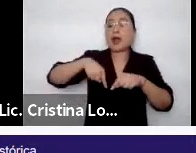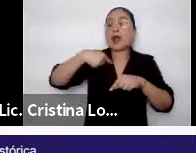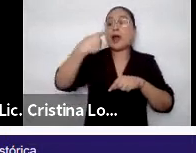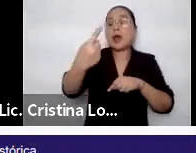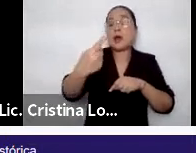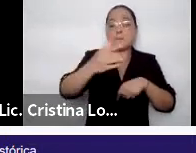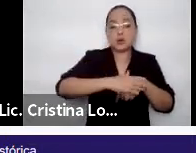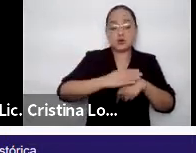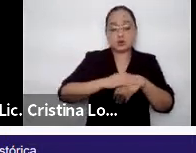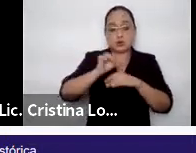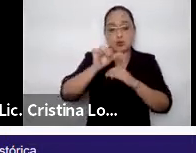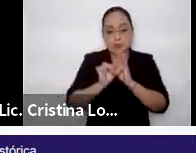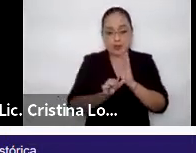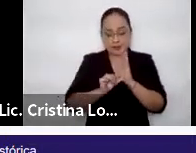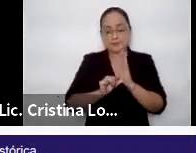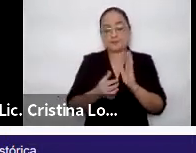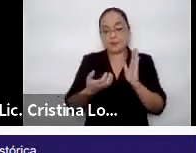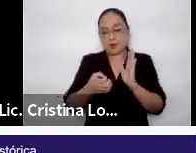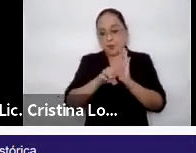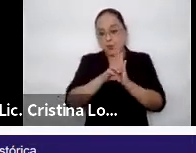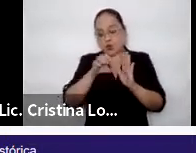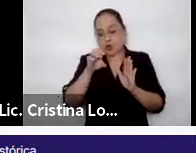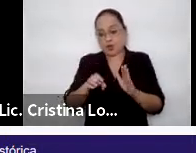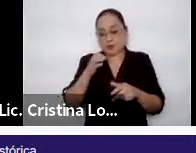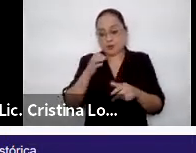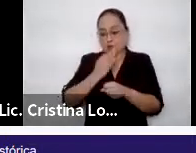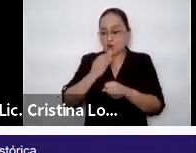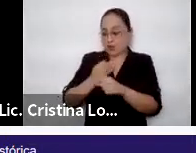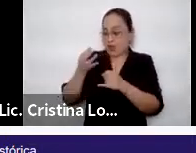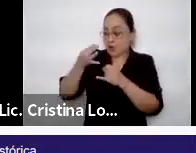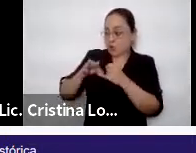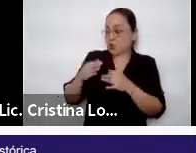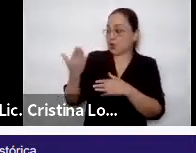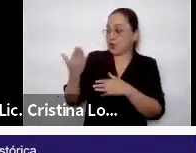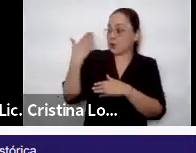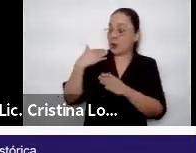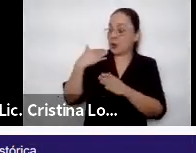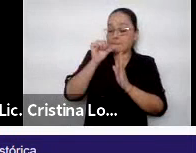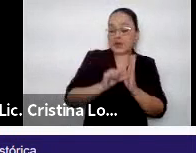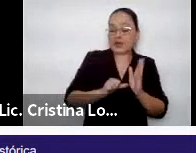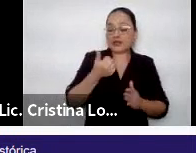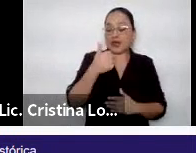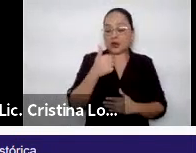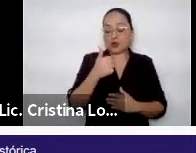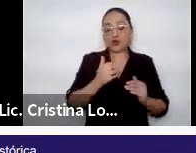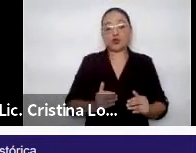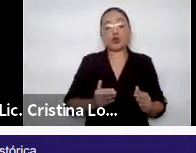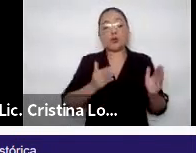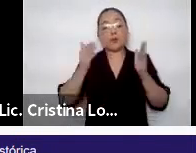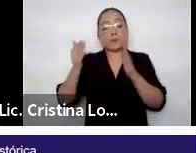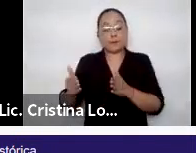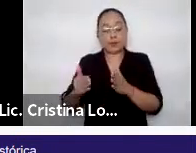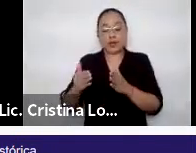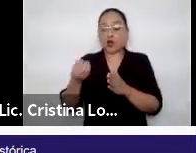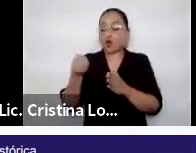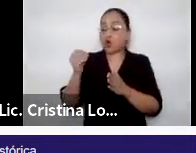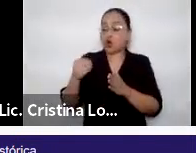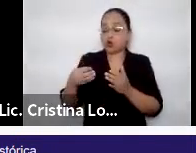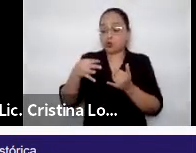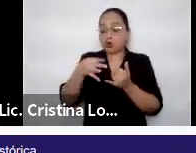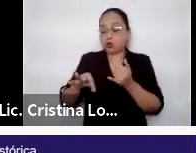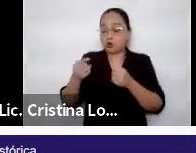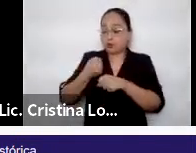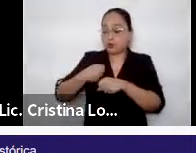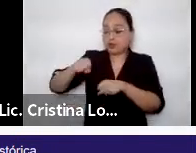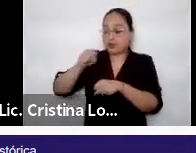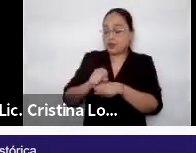agosto. En la última semana de este mes estaríamos ya en la posibilidad de visualizarlo en